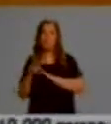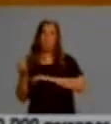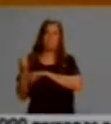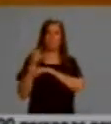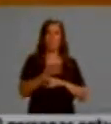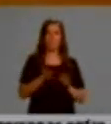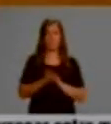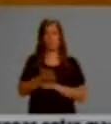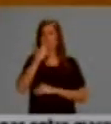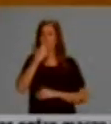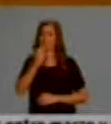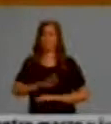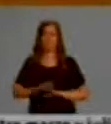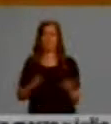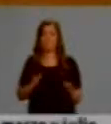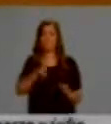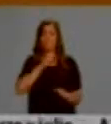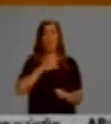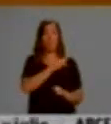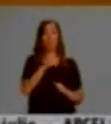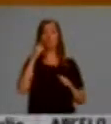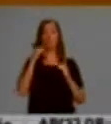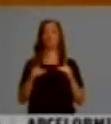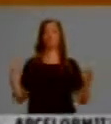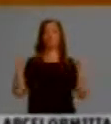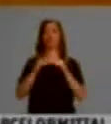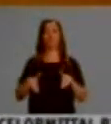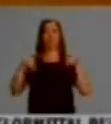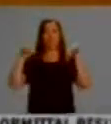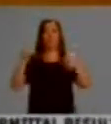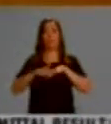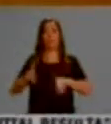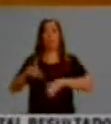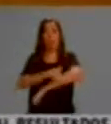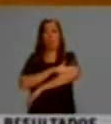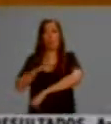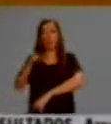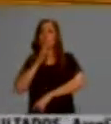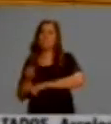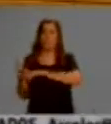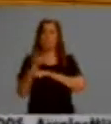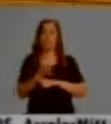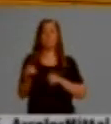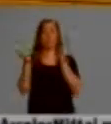de forma tramposa con el resto de organizaciones políticas.